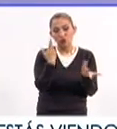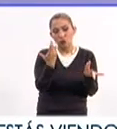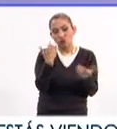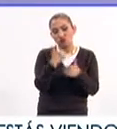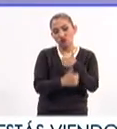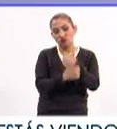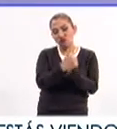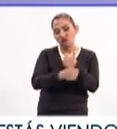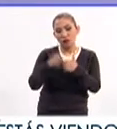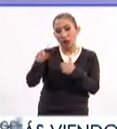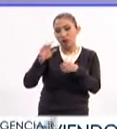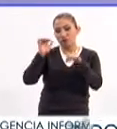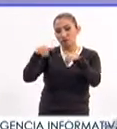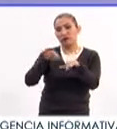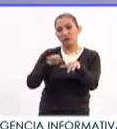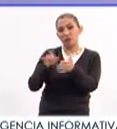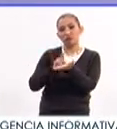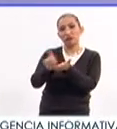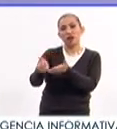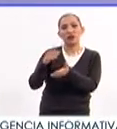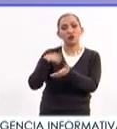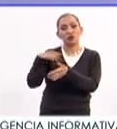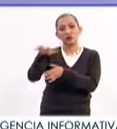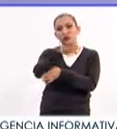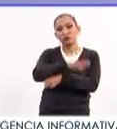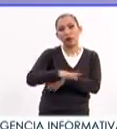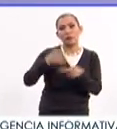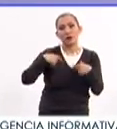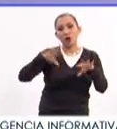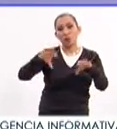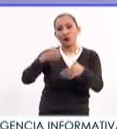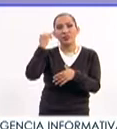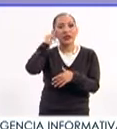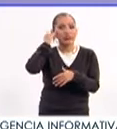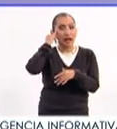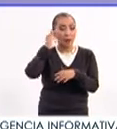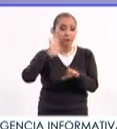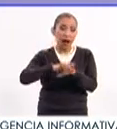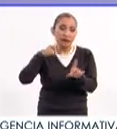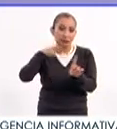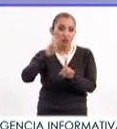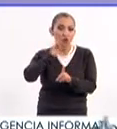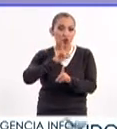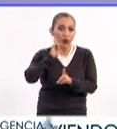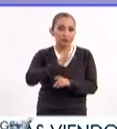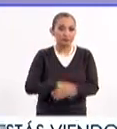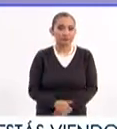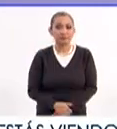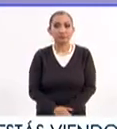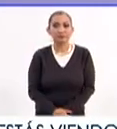a trabajar por los derechos de la comunidad indígena, en especial de las mujeres.